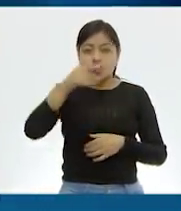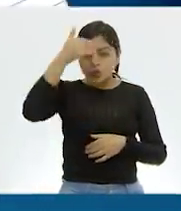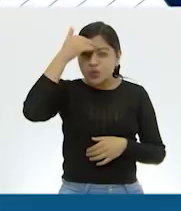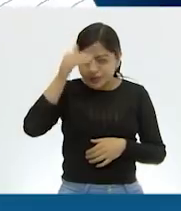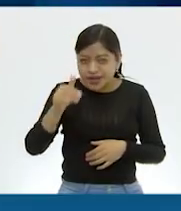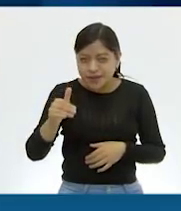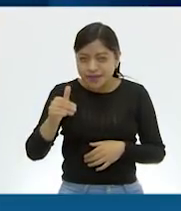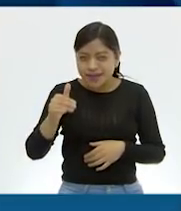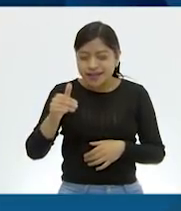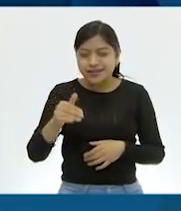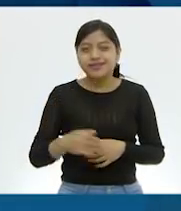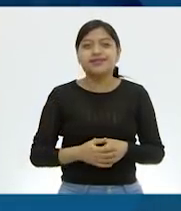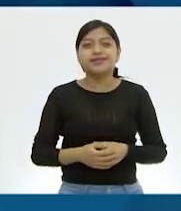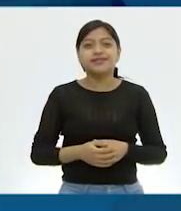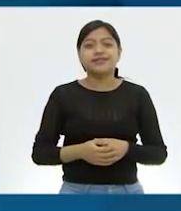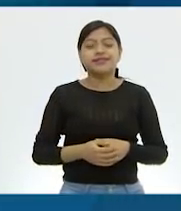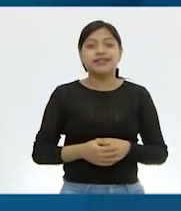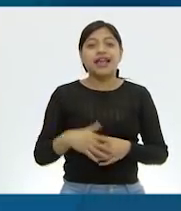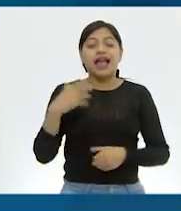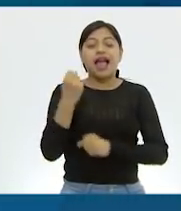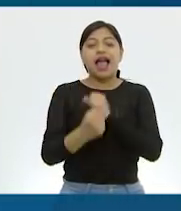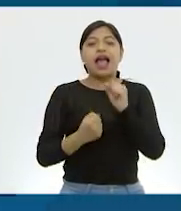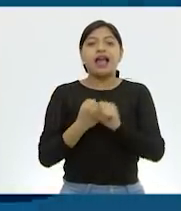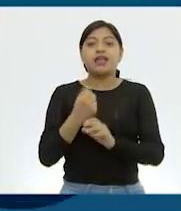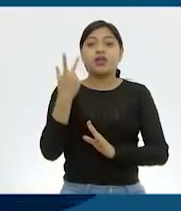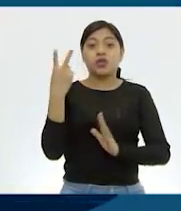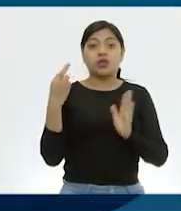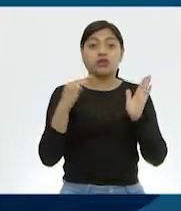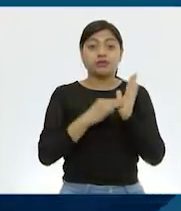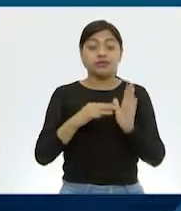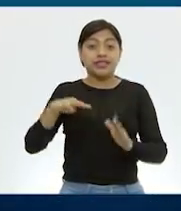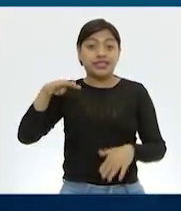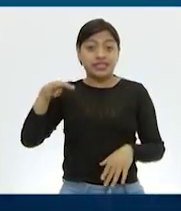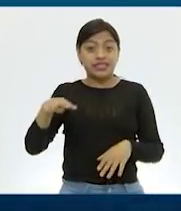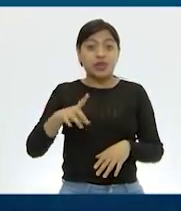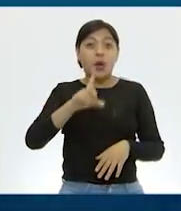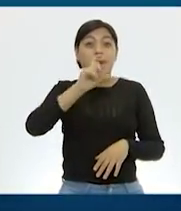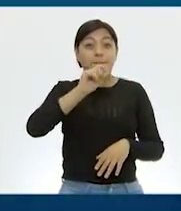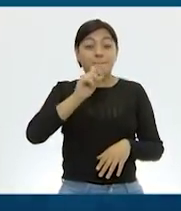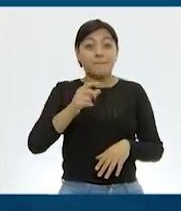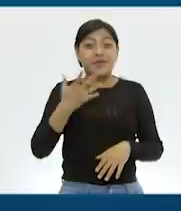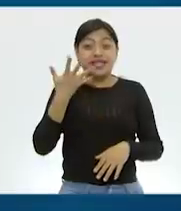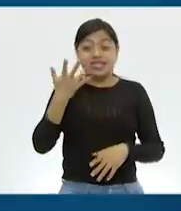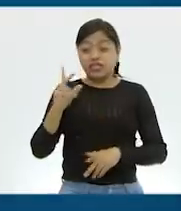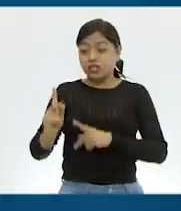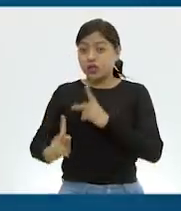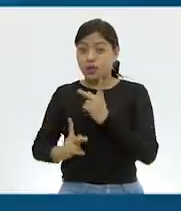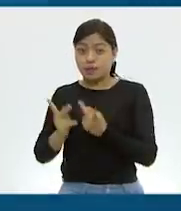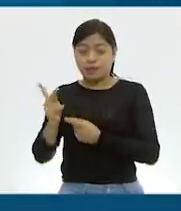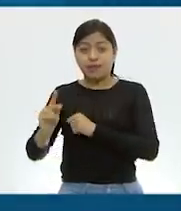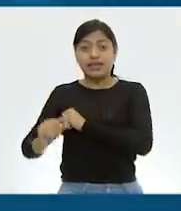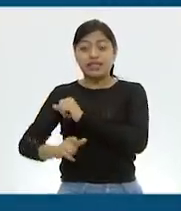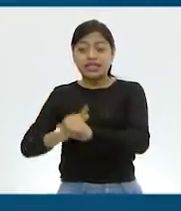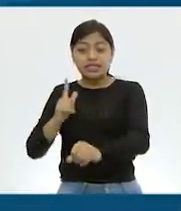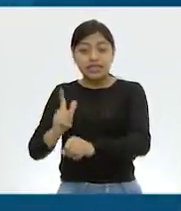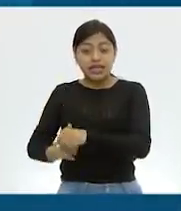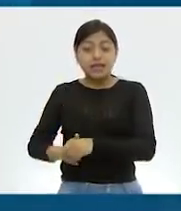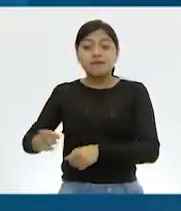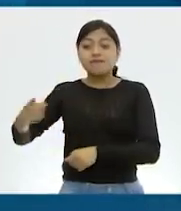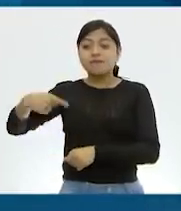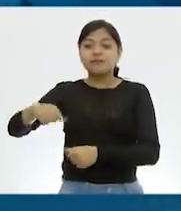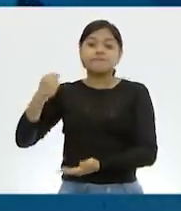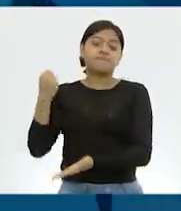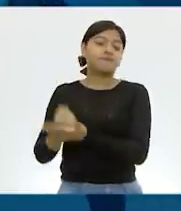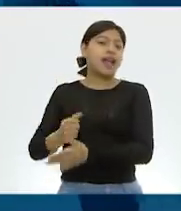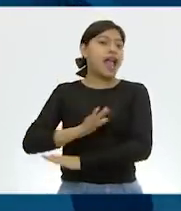¿Sabías que en el 2019 25 especies fueron declaradas oficialmente